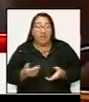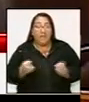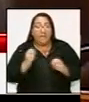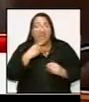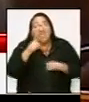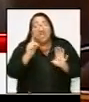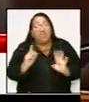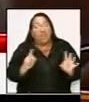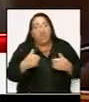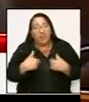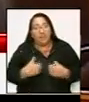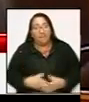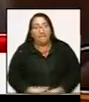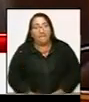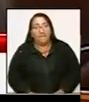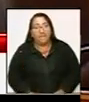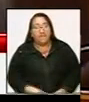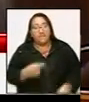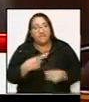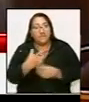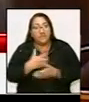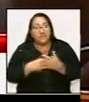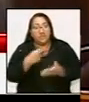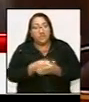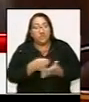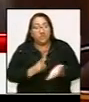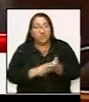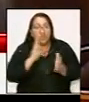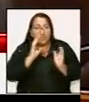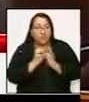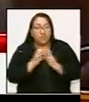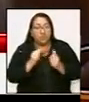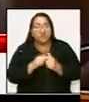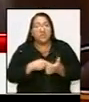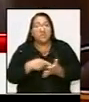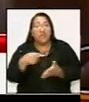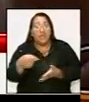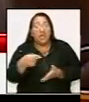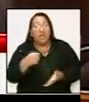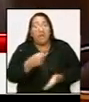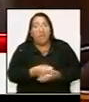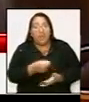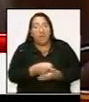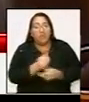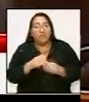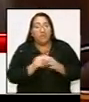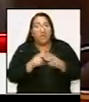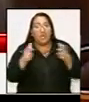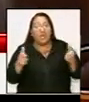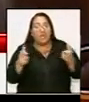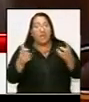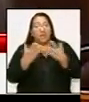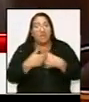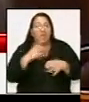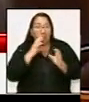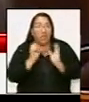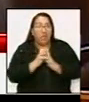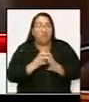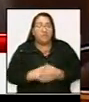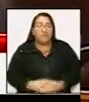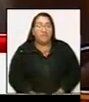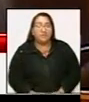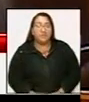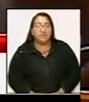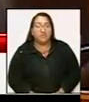no tener por exoneraciones tributarias, por ejemplo, por deudas impagas de las grandes empresas, por ejemplo,